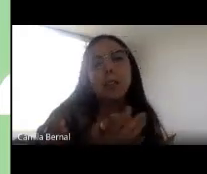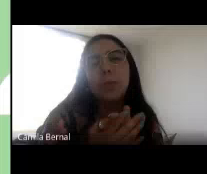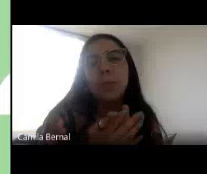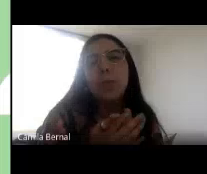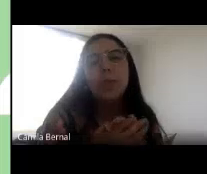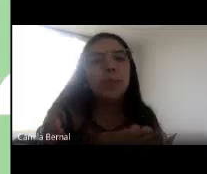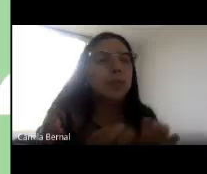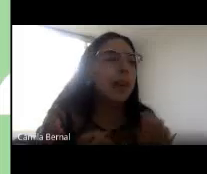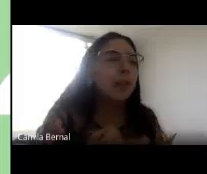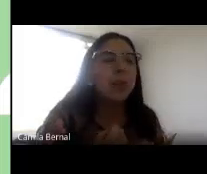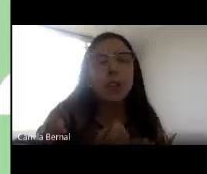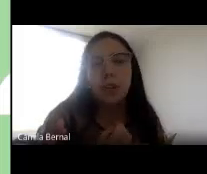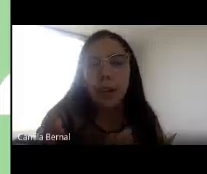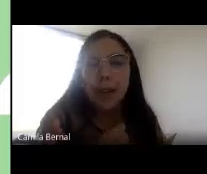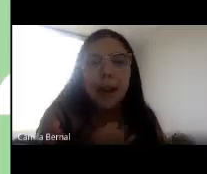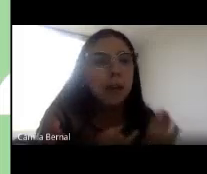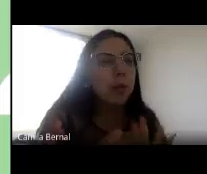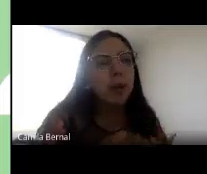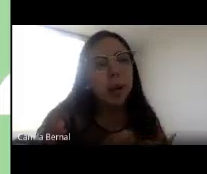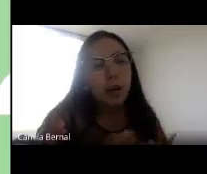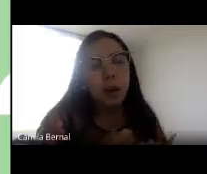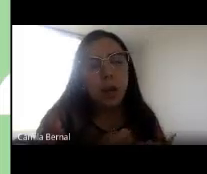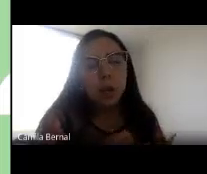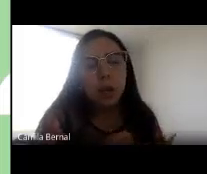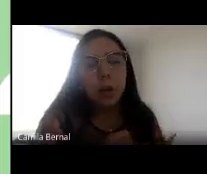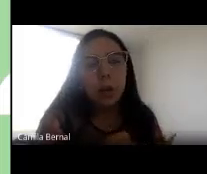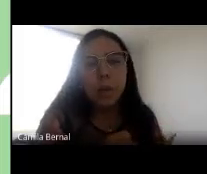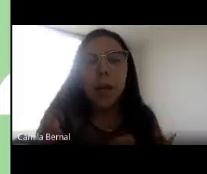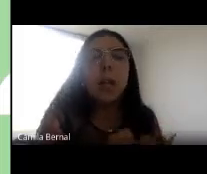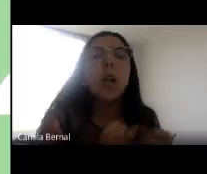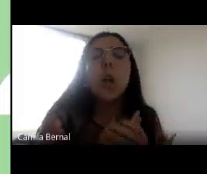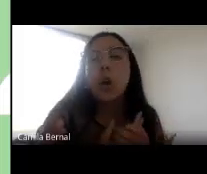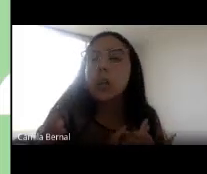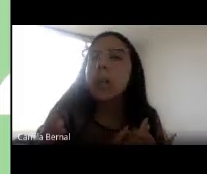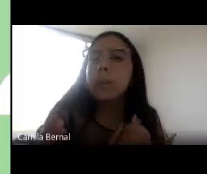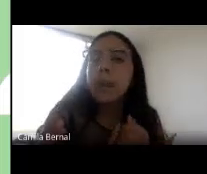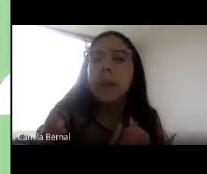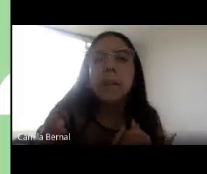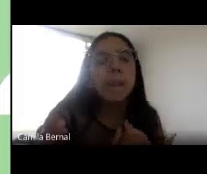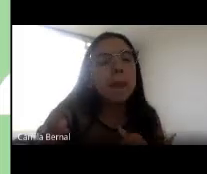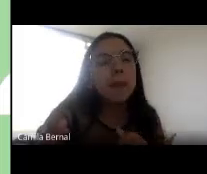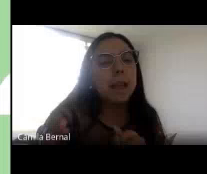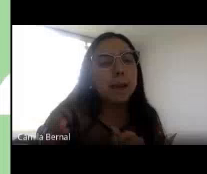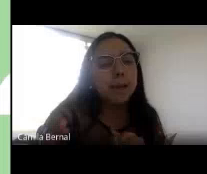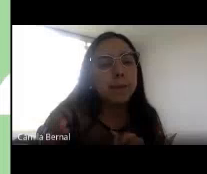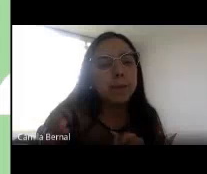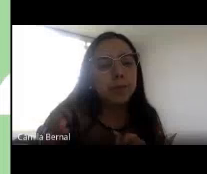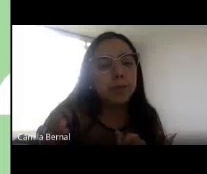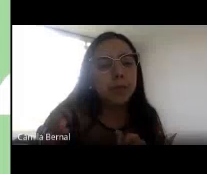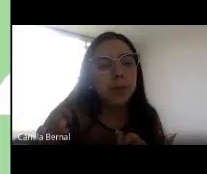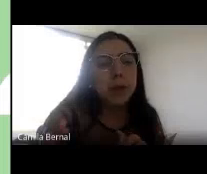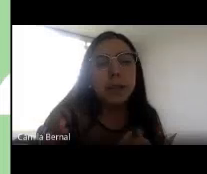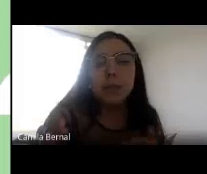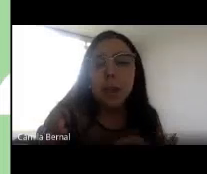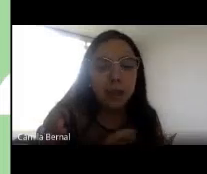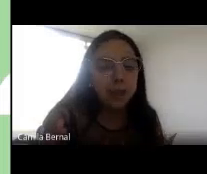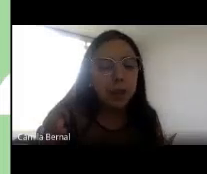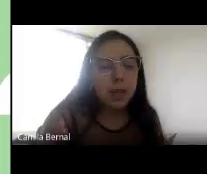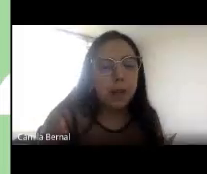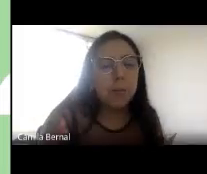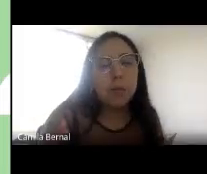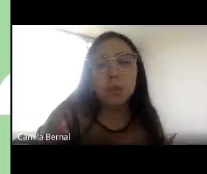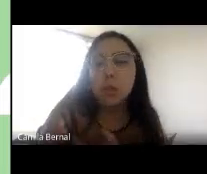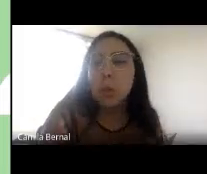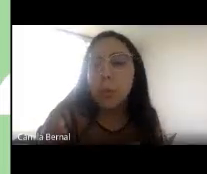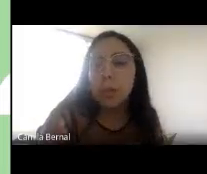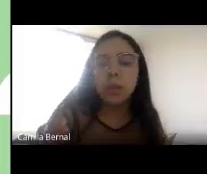que es como la coloración del agua o que el agua huele mal, o también más a